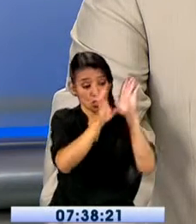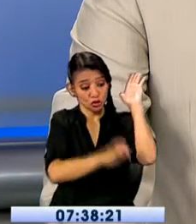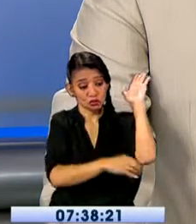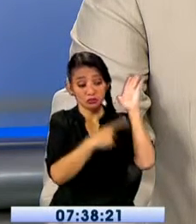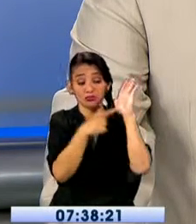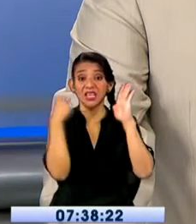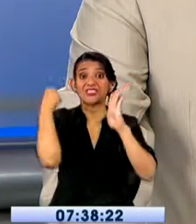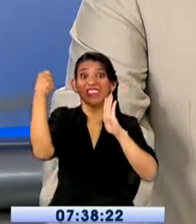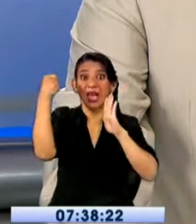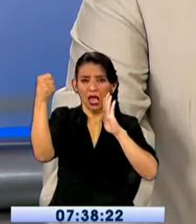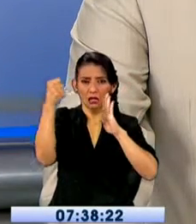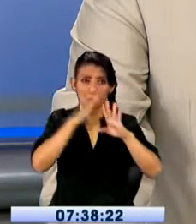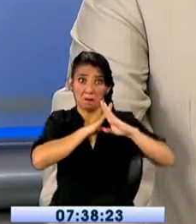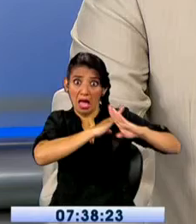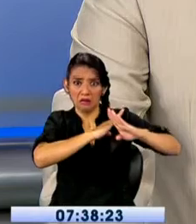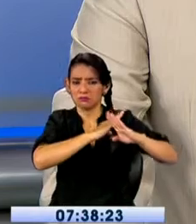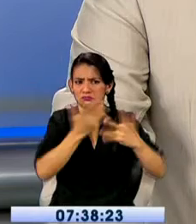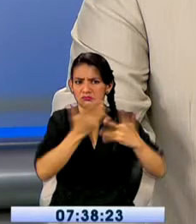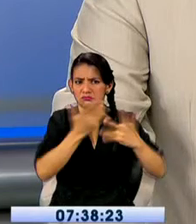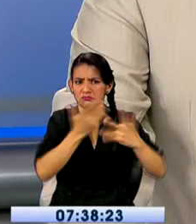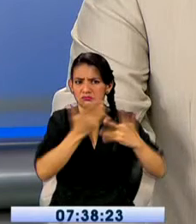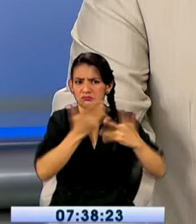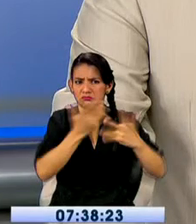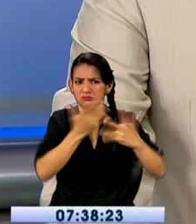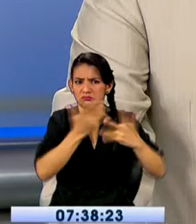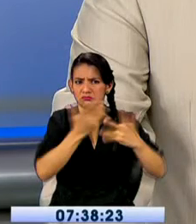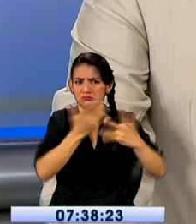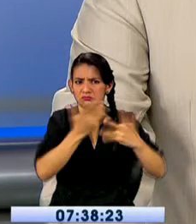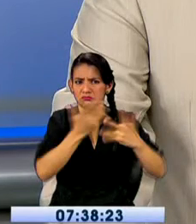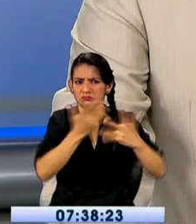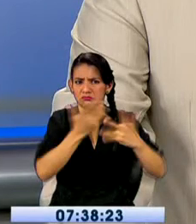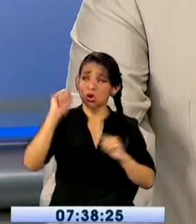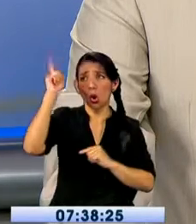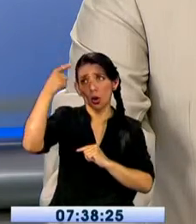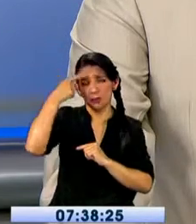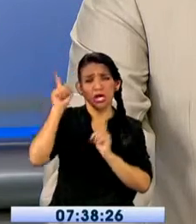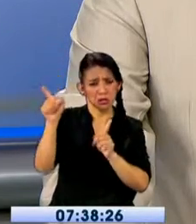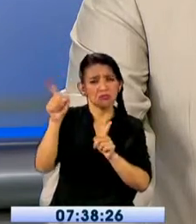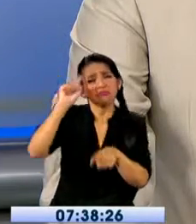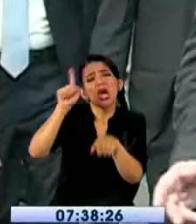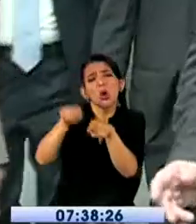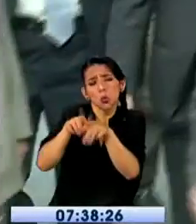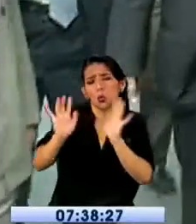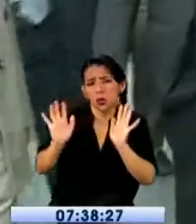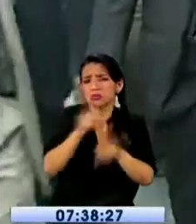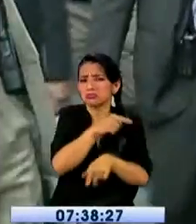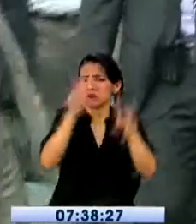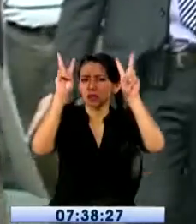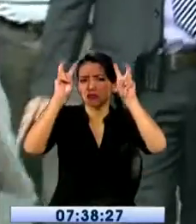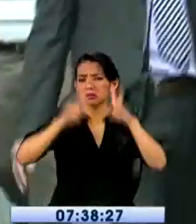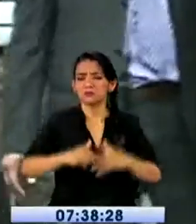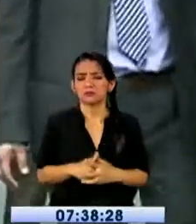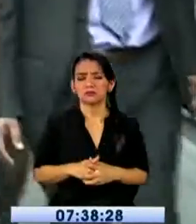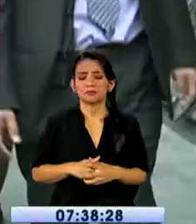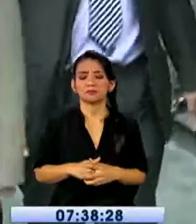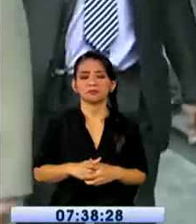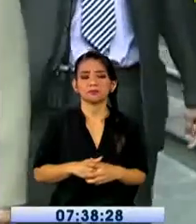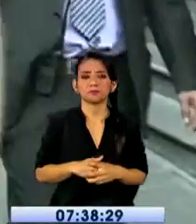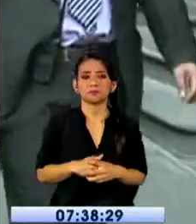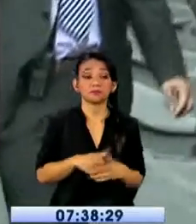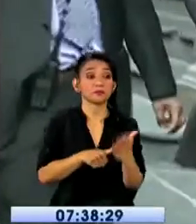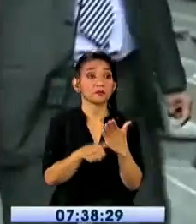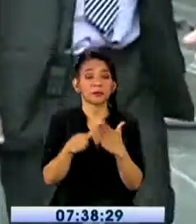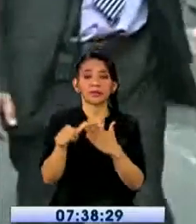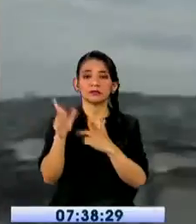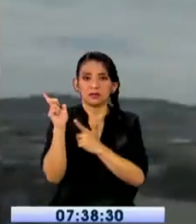el derecho a la resistencia, pero señaló estar de acuerdo con las críticas presidenciales sobre este tema. El anuncio lo realizó el